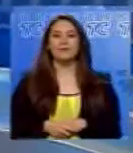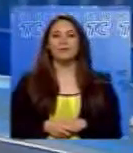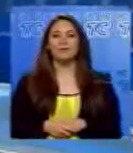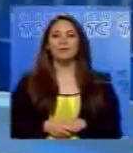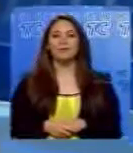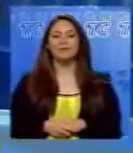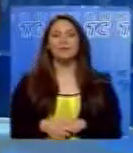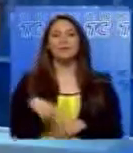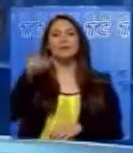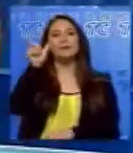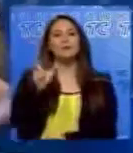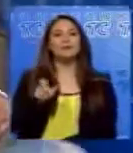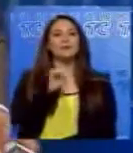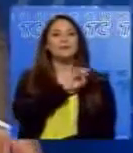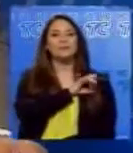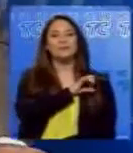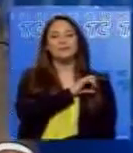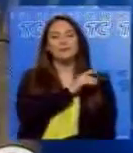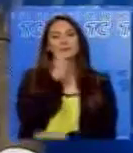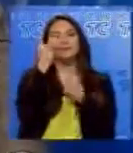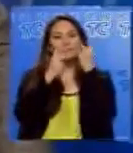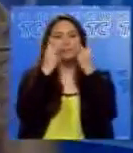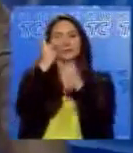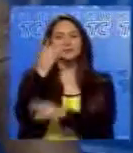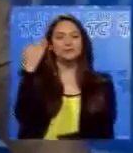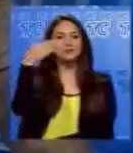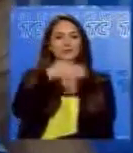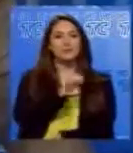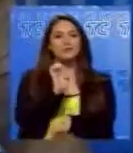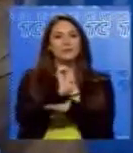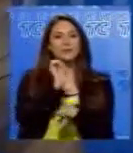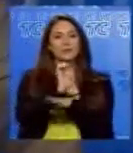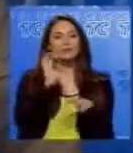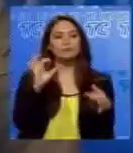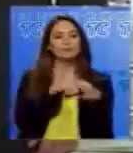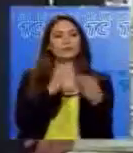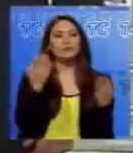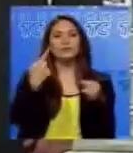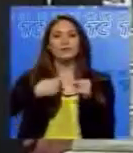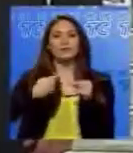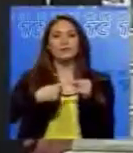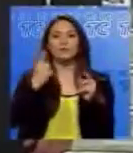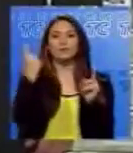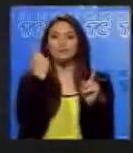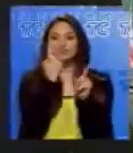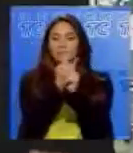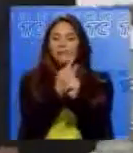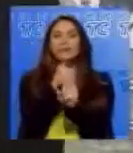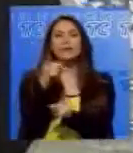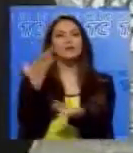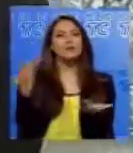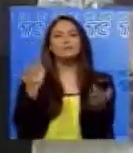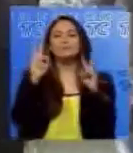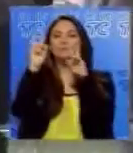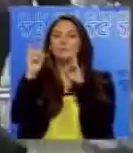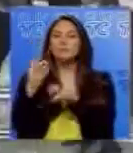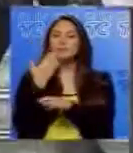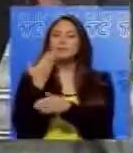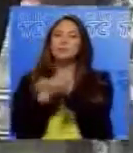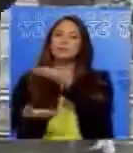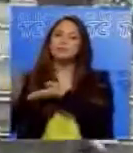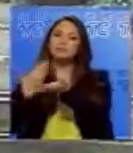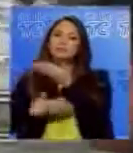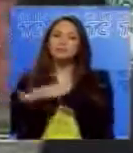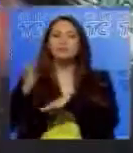El canciller chileno Heraldo Muñoz visitó a su par ecuatoriano Ricardo Patiño en Quito. Tras el encuentro, se definieron temas de cooperación